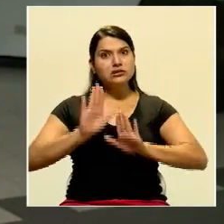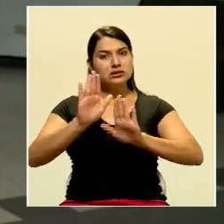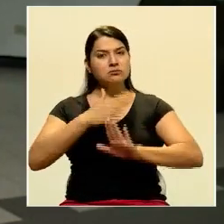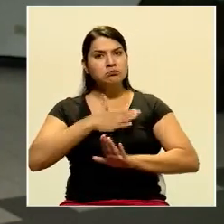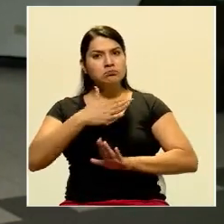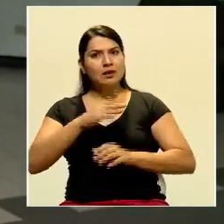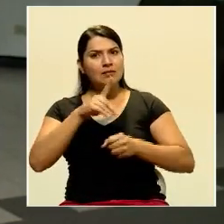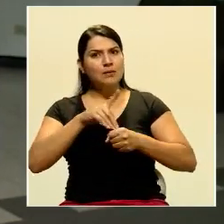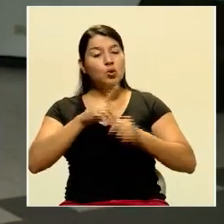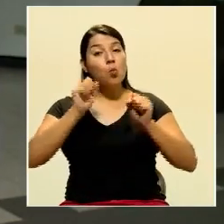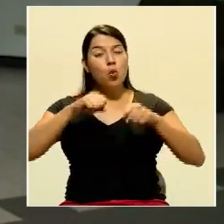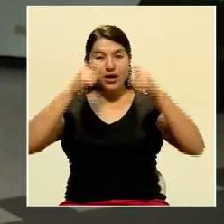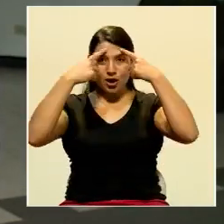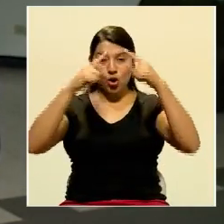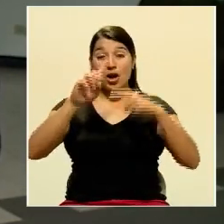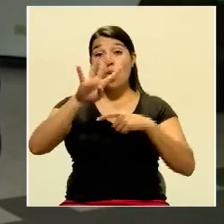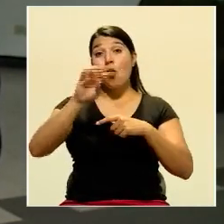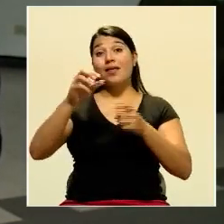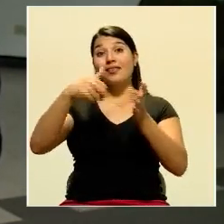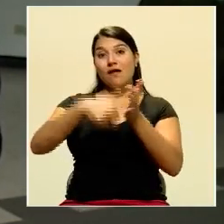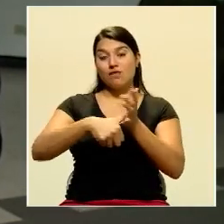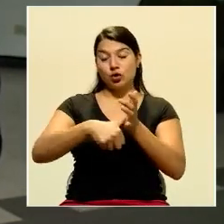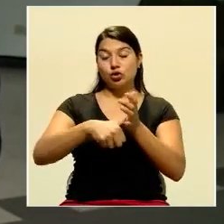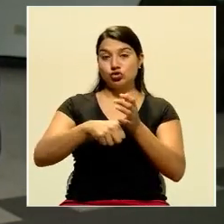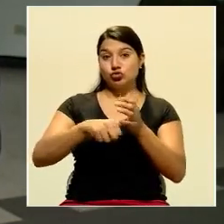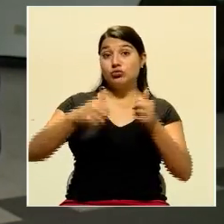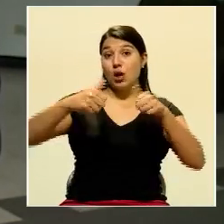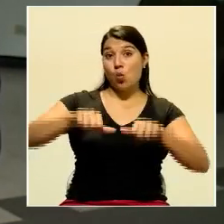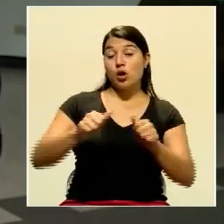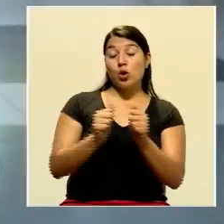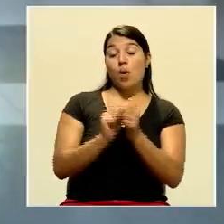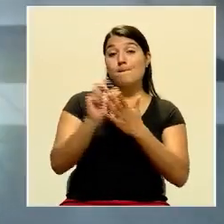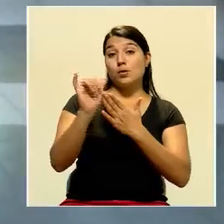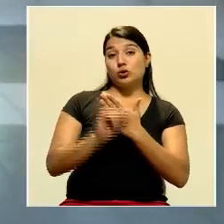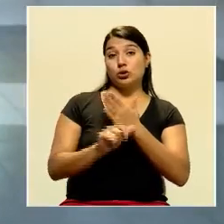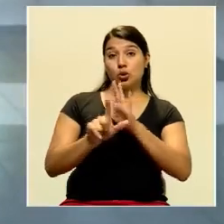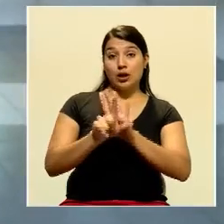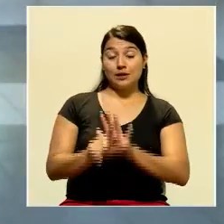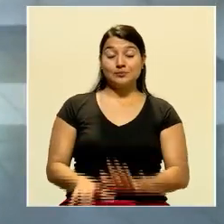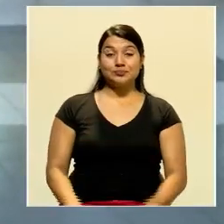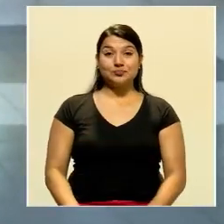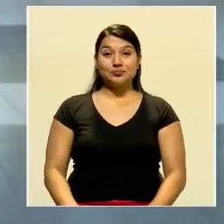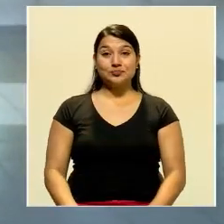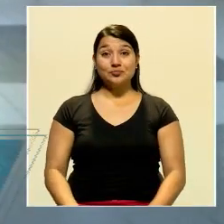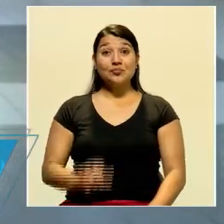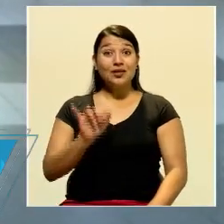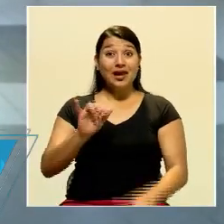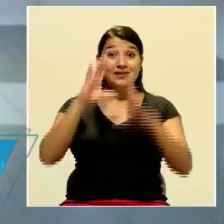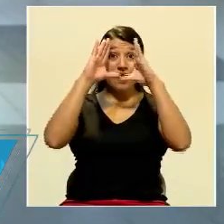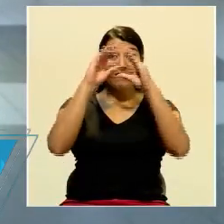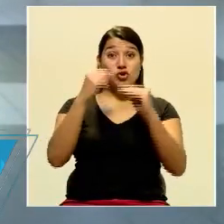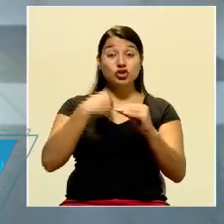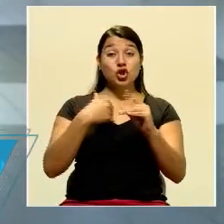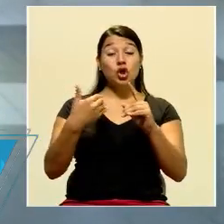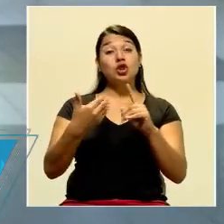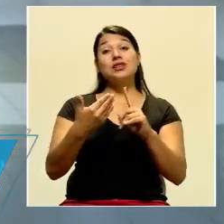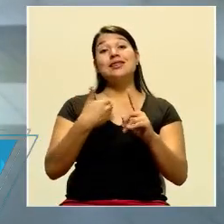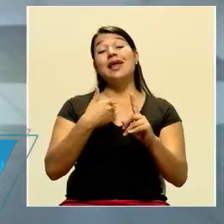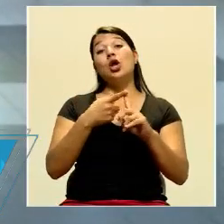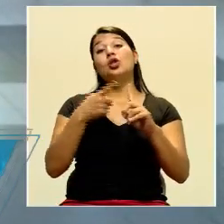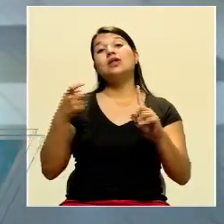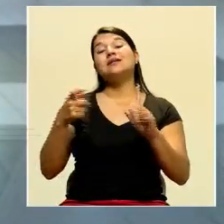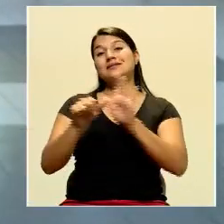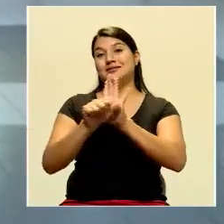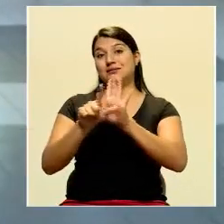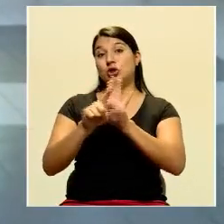de 40 votos afirmativos al proyecto de ley. La información que tengo desde la Asamblea Legislativa, vuelvo con ustedes